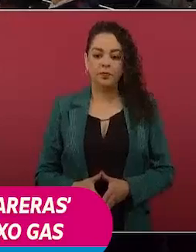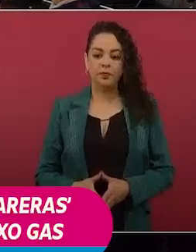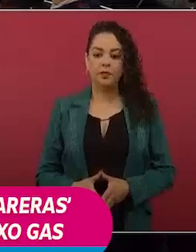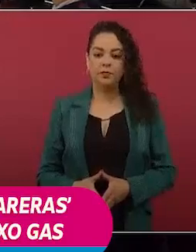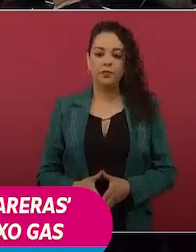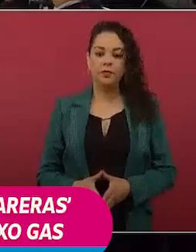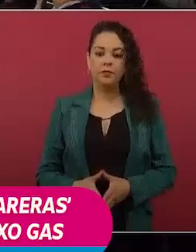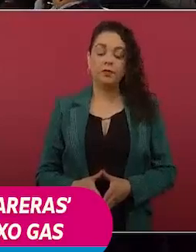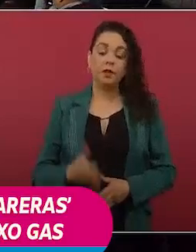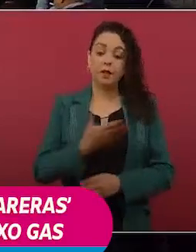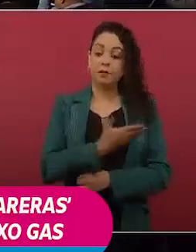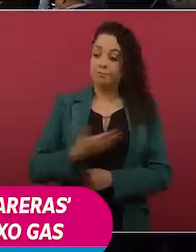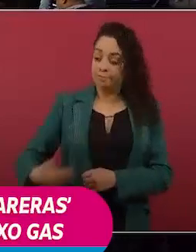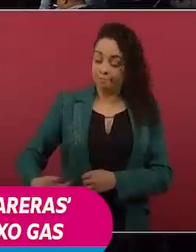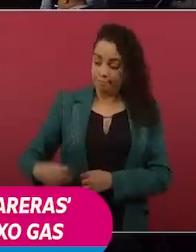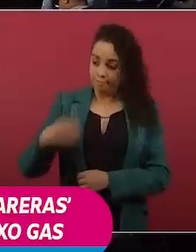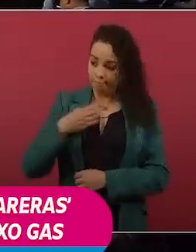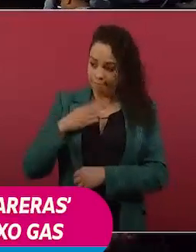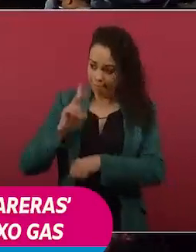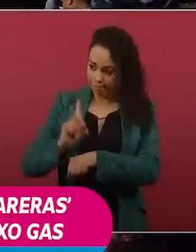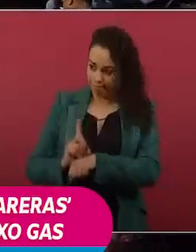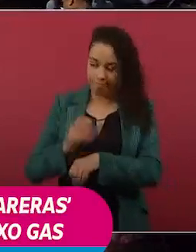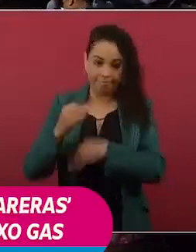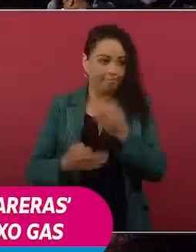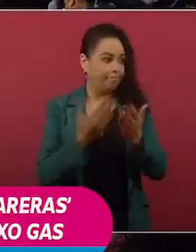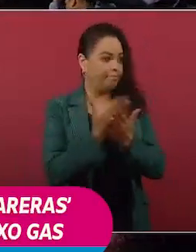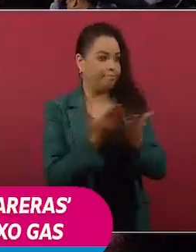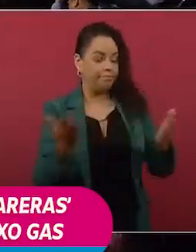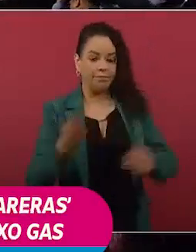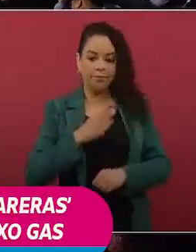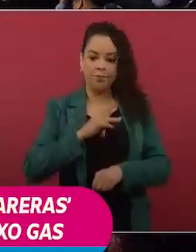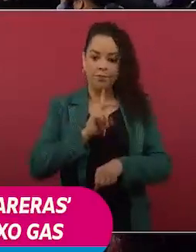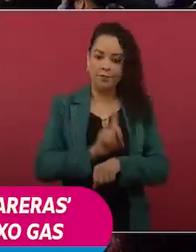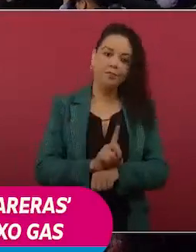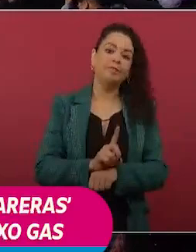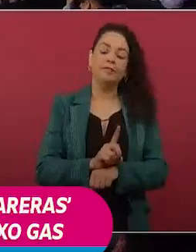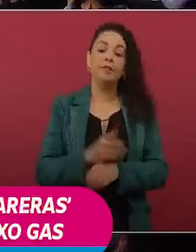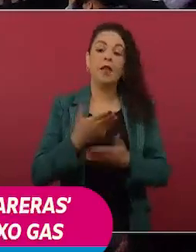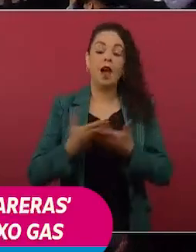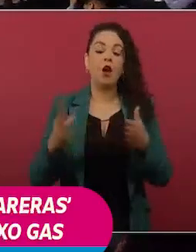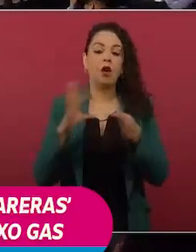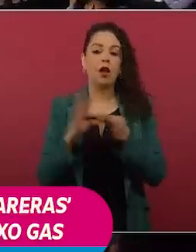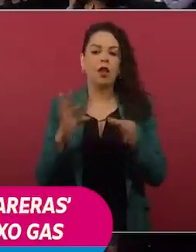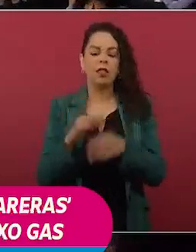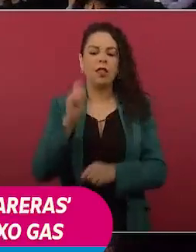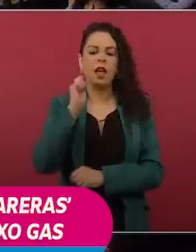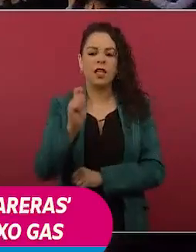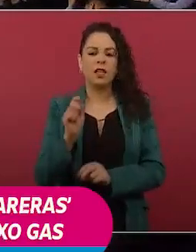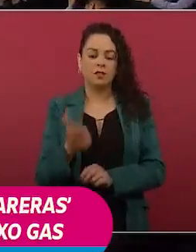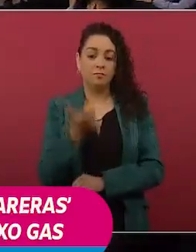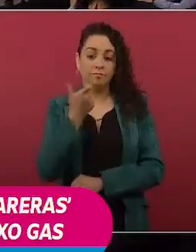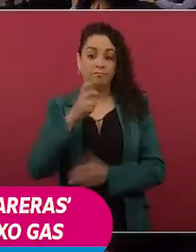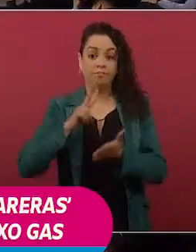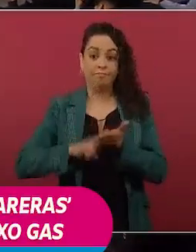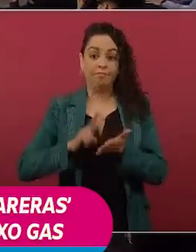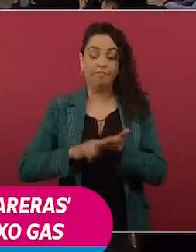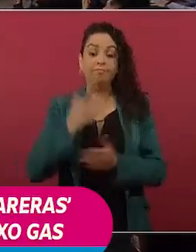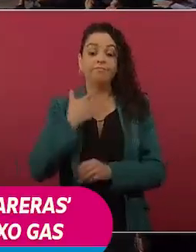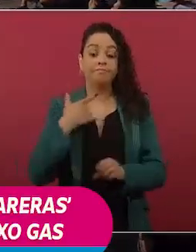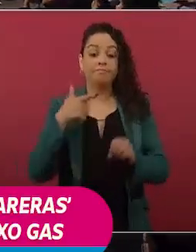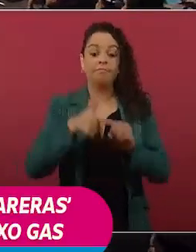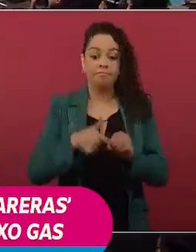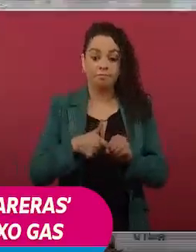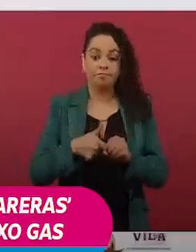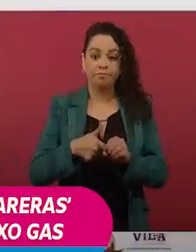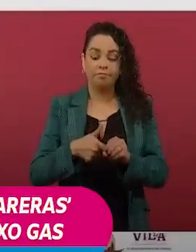Buenos días, señor presidente. Muy buenos días a todas y a todos ustedes quienes quieren el precio de los combustibles. Si vemos el 23 de